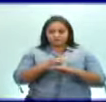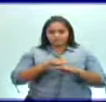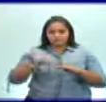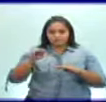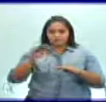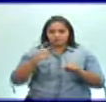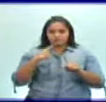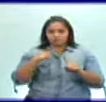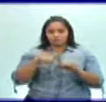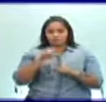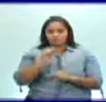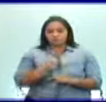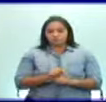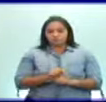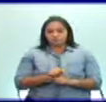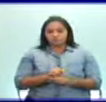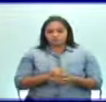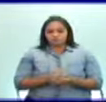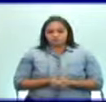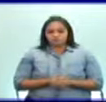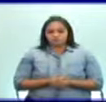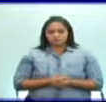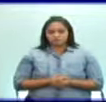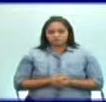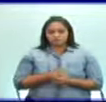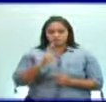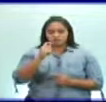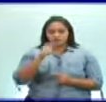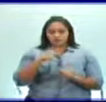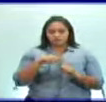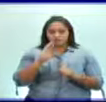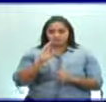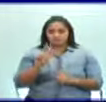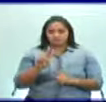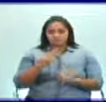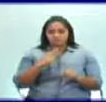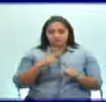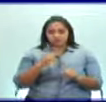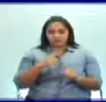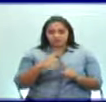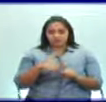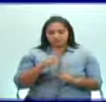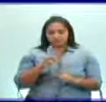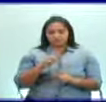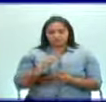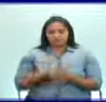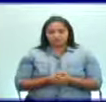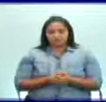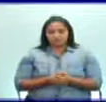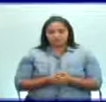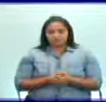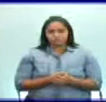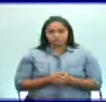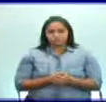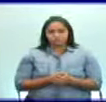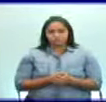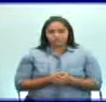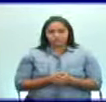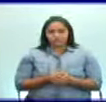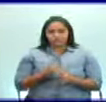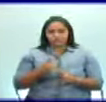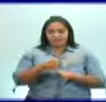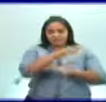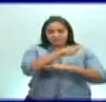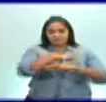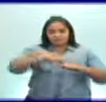valor numérico, X más 2, X más 1, X más 0,5, etc. El desplazamiento sería entonces hacia la izquierda,